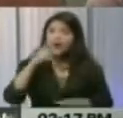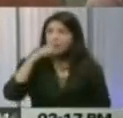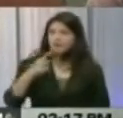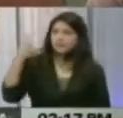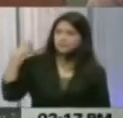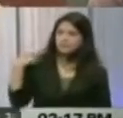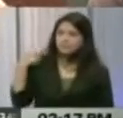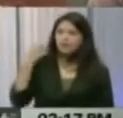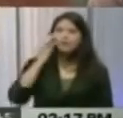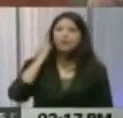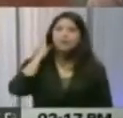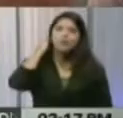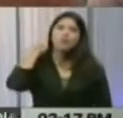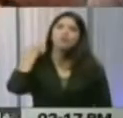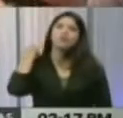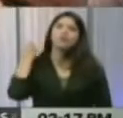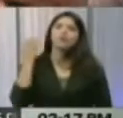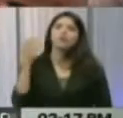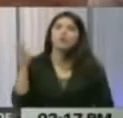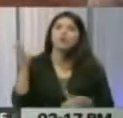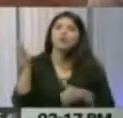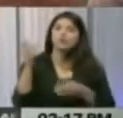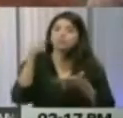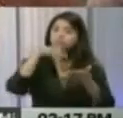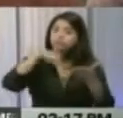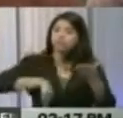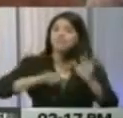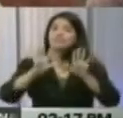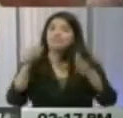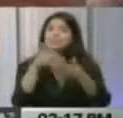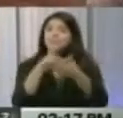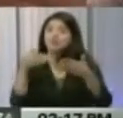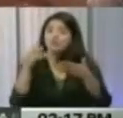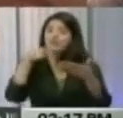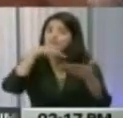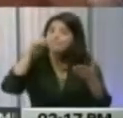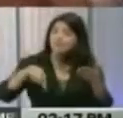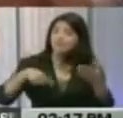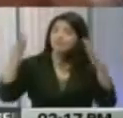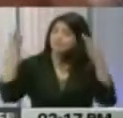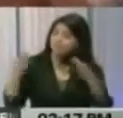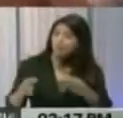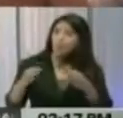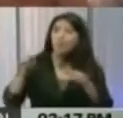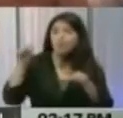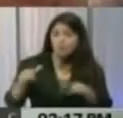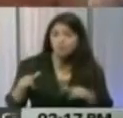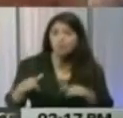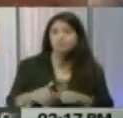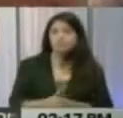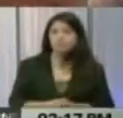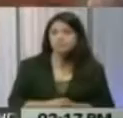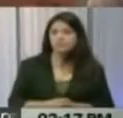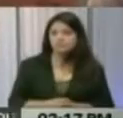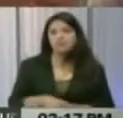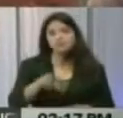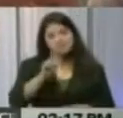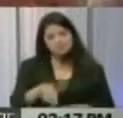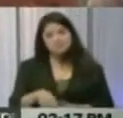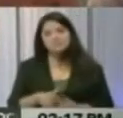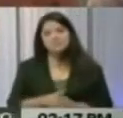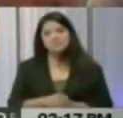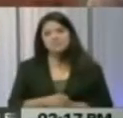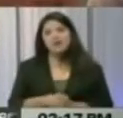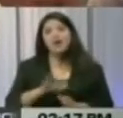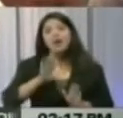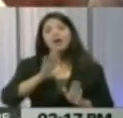pasado logramos conseguir más de 10 millones de firmas. Estoy seguro que en esta oportunidad vamos también a conseguir